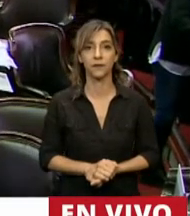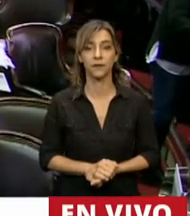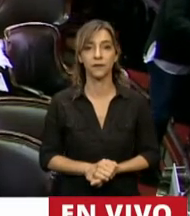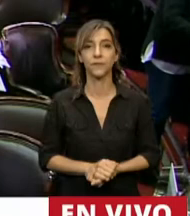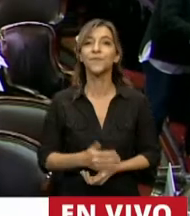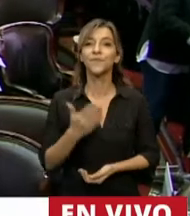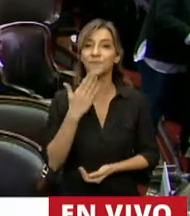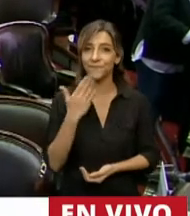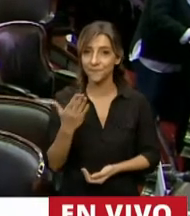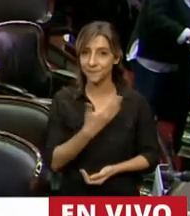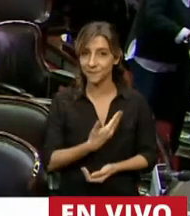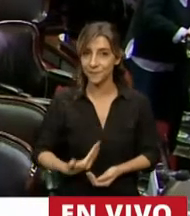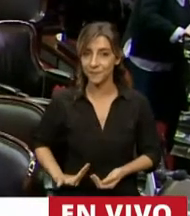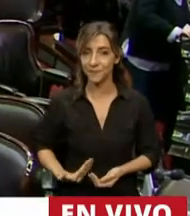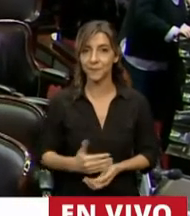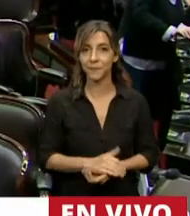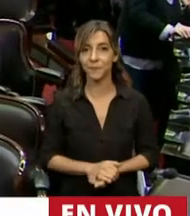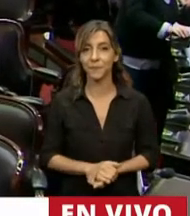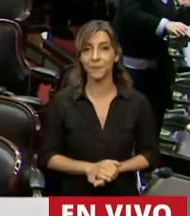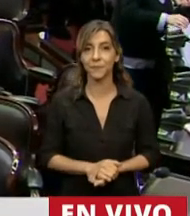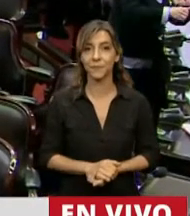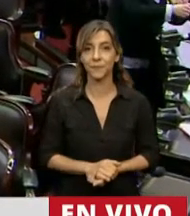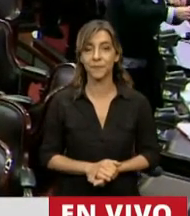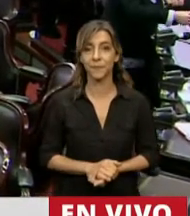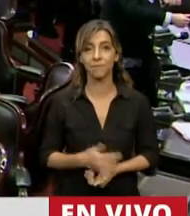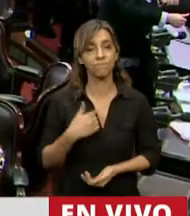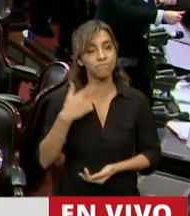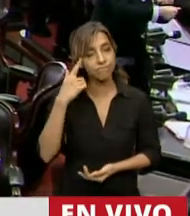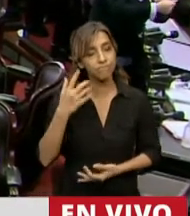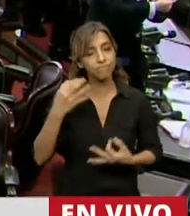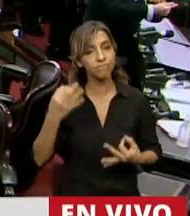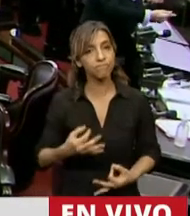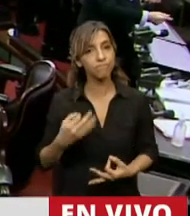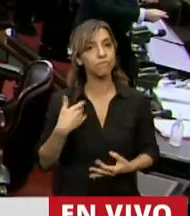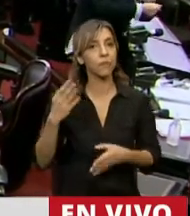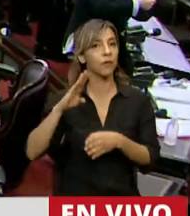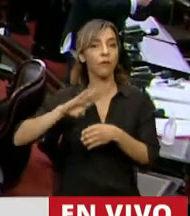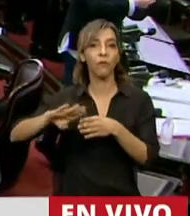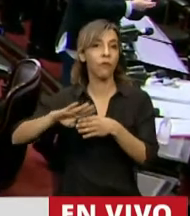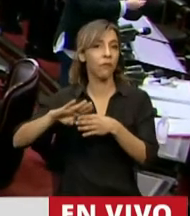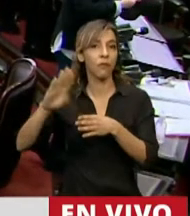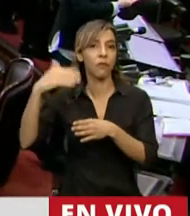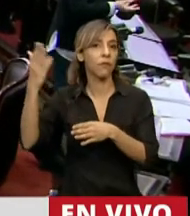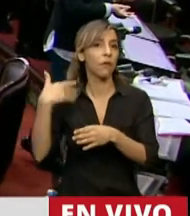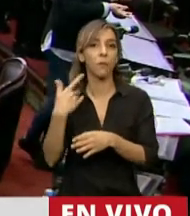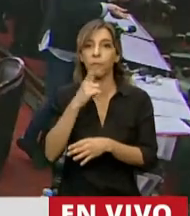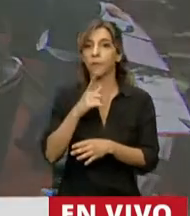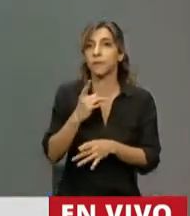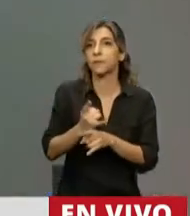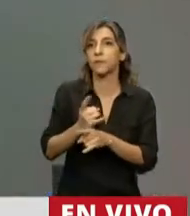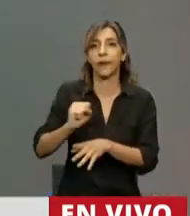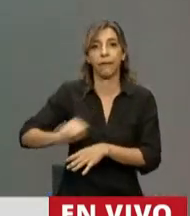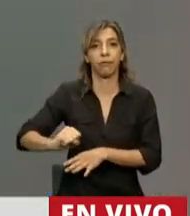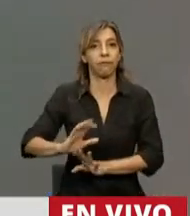Gracias, señor presidente. Tengo la convicción que la deuda externa ha sido siempre una gran estafa. No